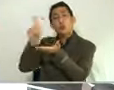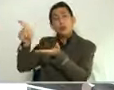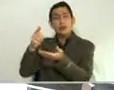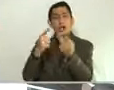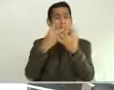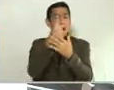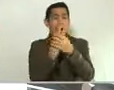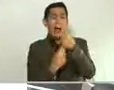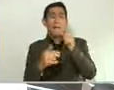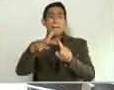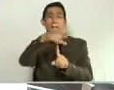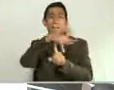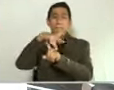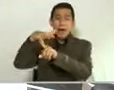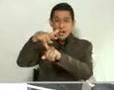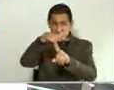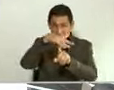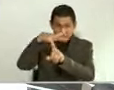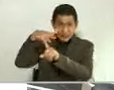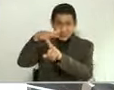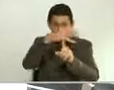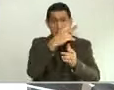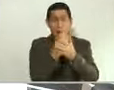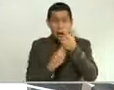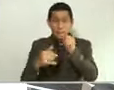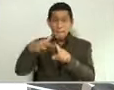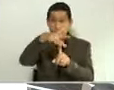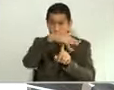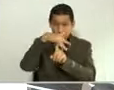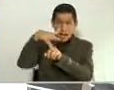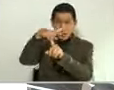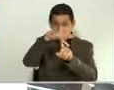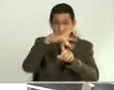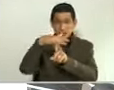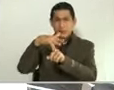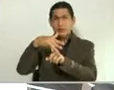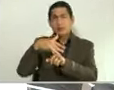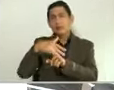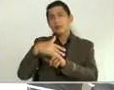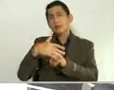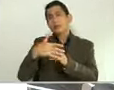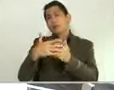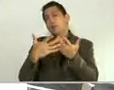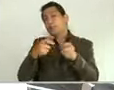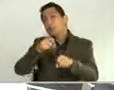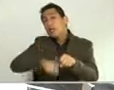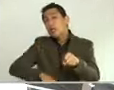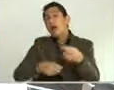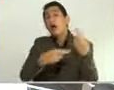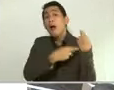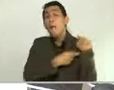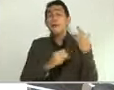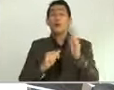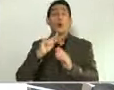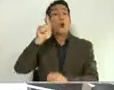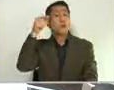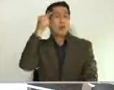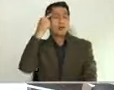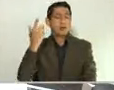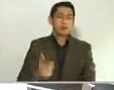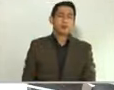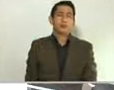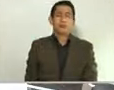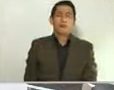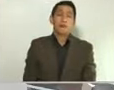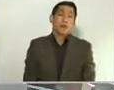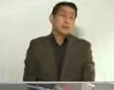entregue a Guayaquil esos parques. Ya lo hicimos por escrito. Y denos recursos para atenderlos. ¿Qué es lo cuando tú pides una competencia?